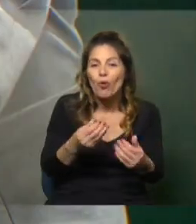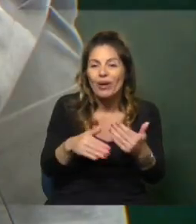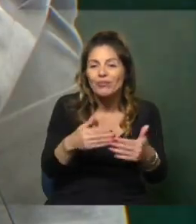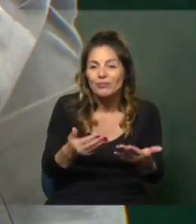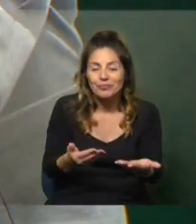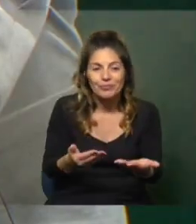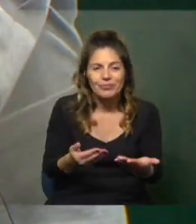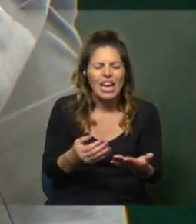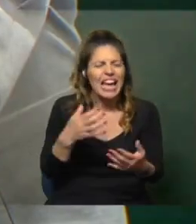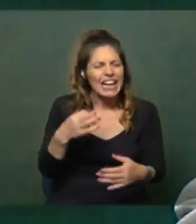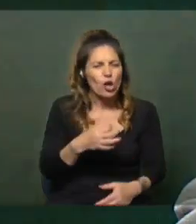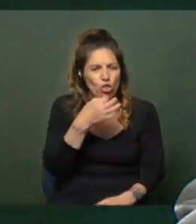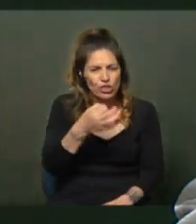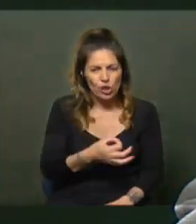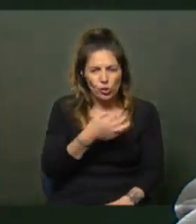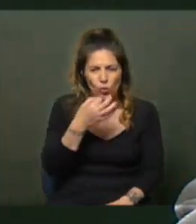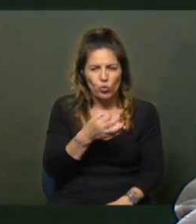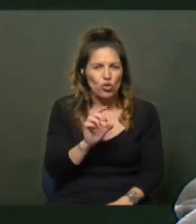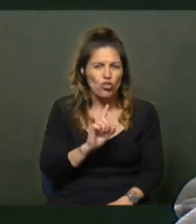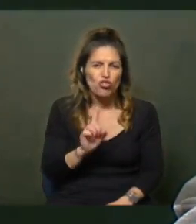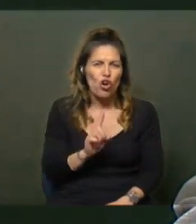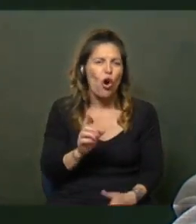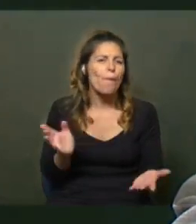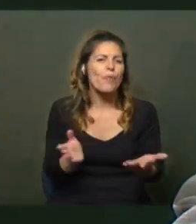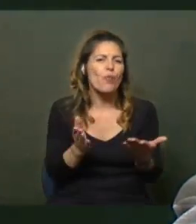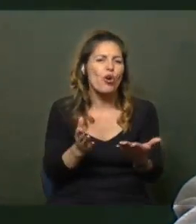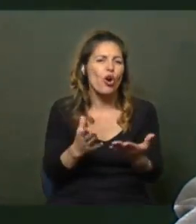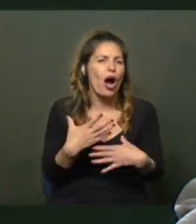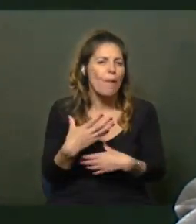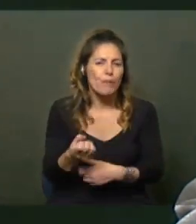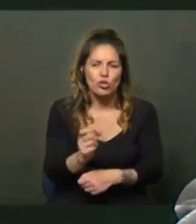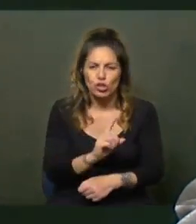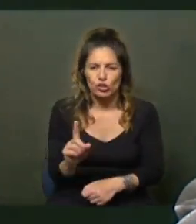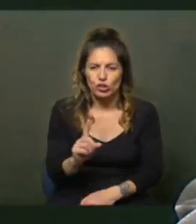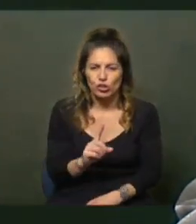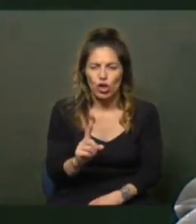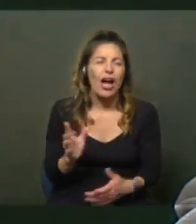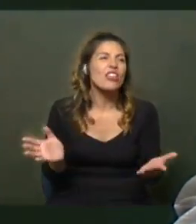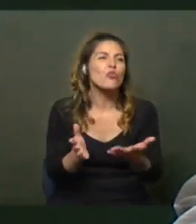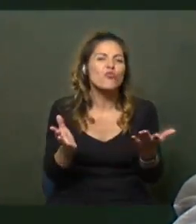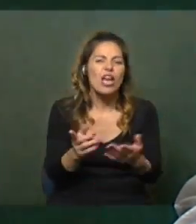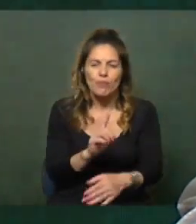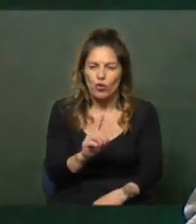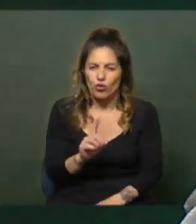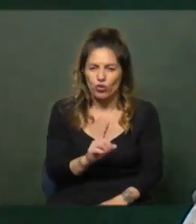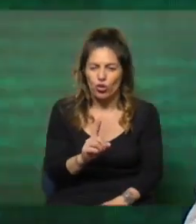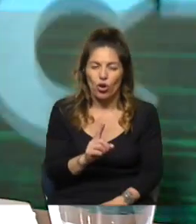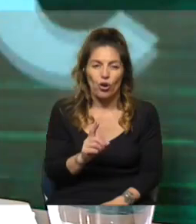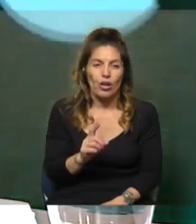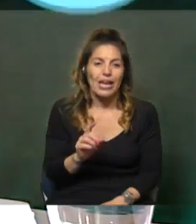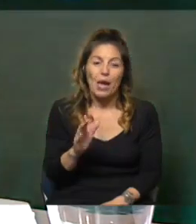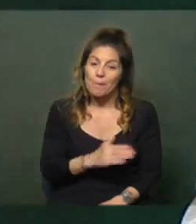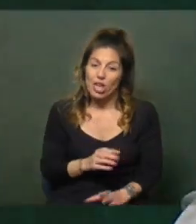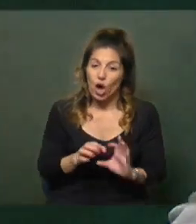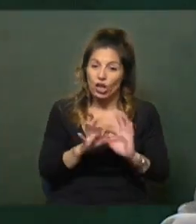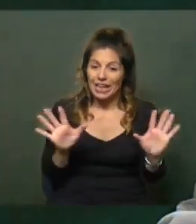cosas creo que fue un discurso eh que no no provocó adhesiones no provocó enas entusiasmos y mucho menos Claridad